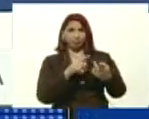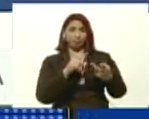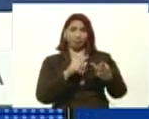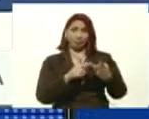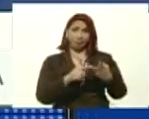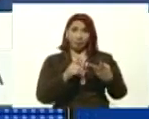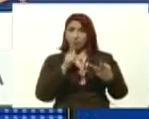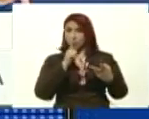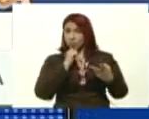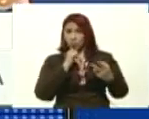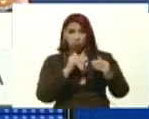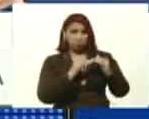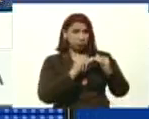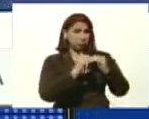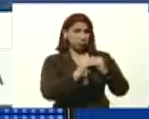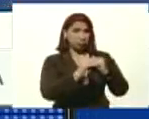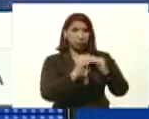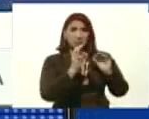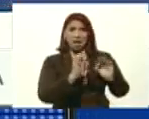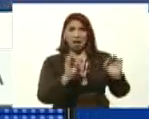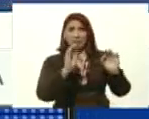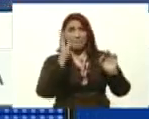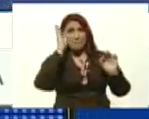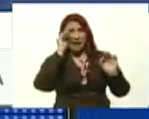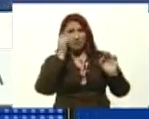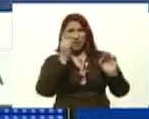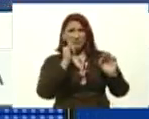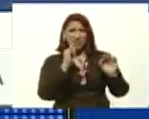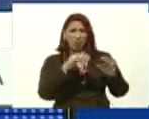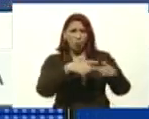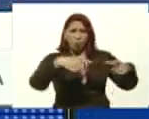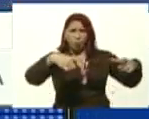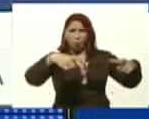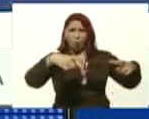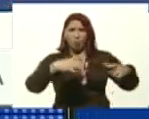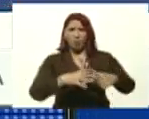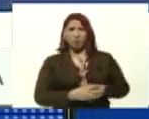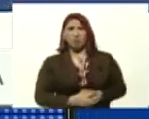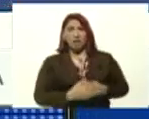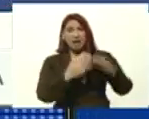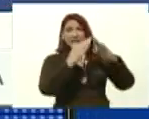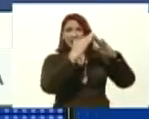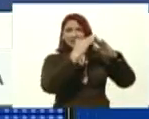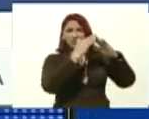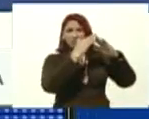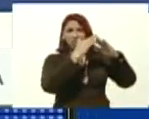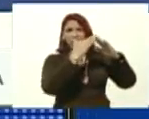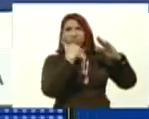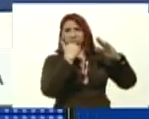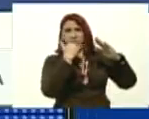no tenía losa del baño, había un hueco ahí. La casa se le estaba cayendo.